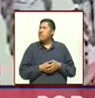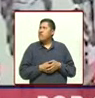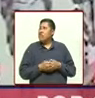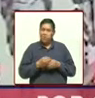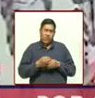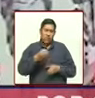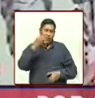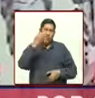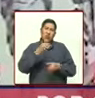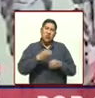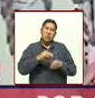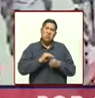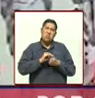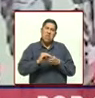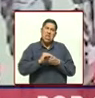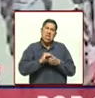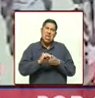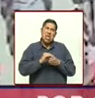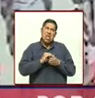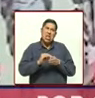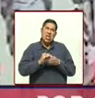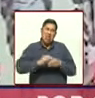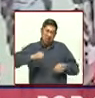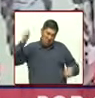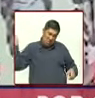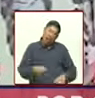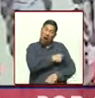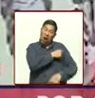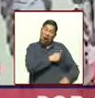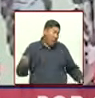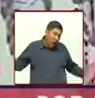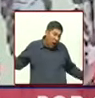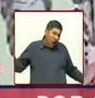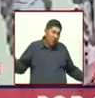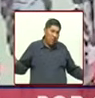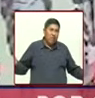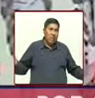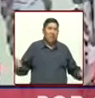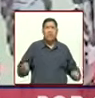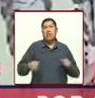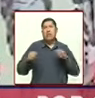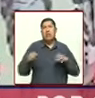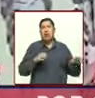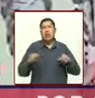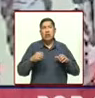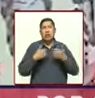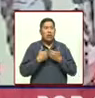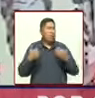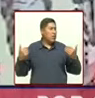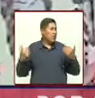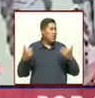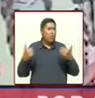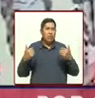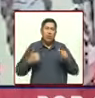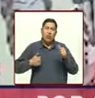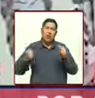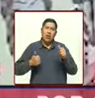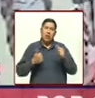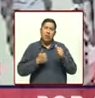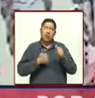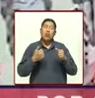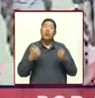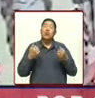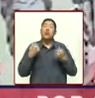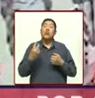Es un tubo de fierro. Con la fuerza que les da, es un tubo, o sea, de fierro. Y aparte que se le ha perseguido, dos